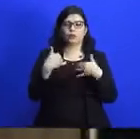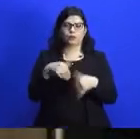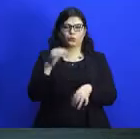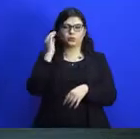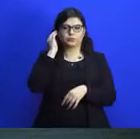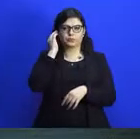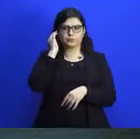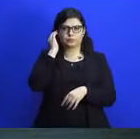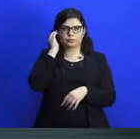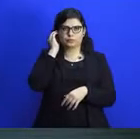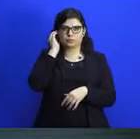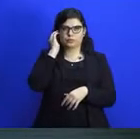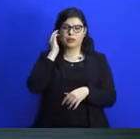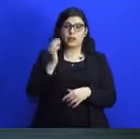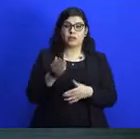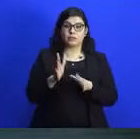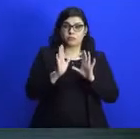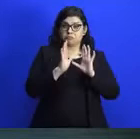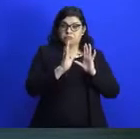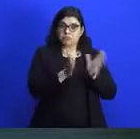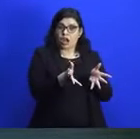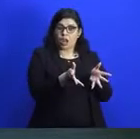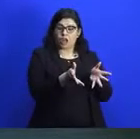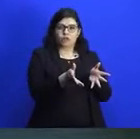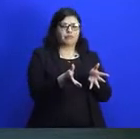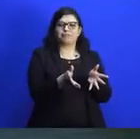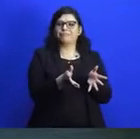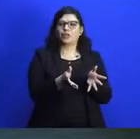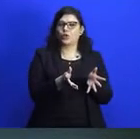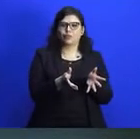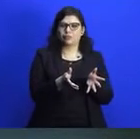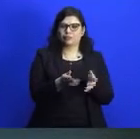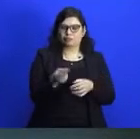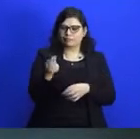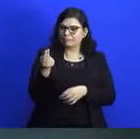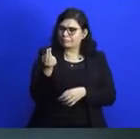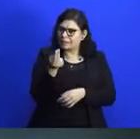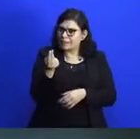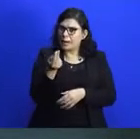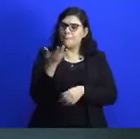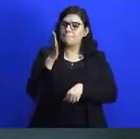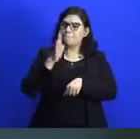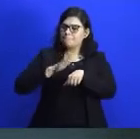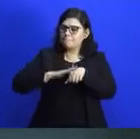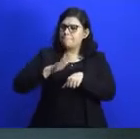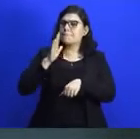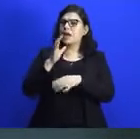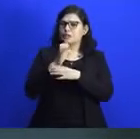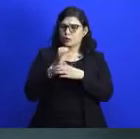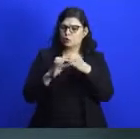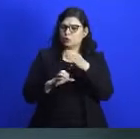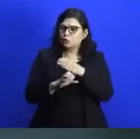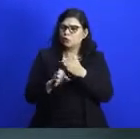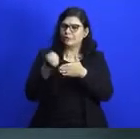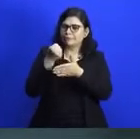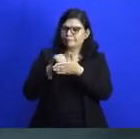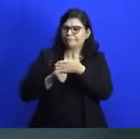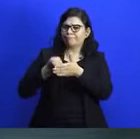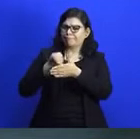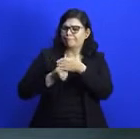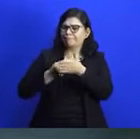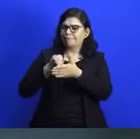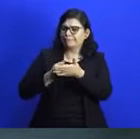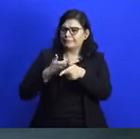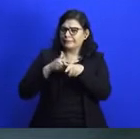embargo, no es suficiente. Aún no estamos contentos. Hay mucho, mucho más por hacer. Entonces,